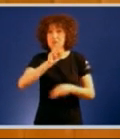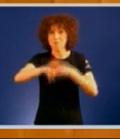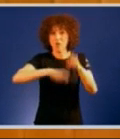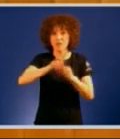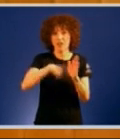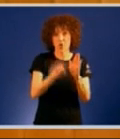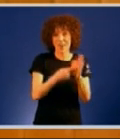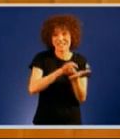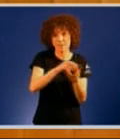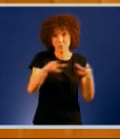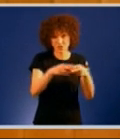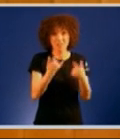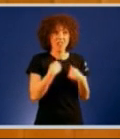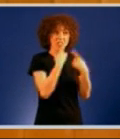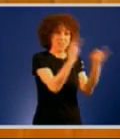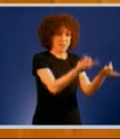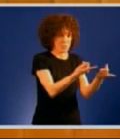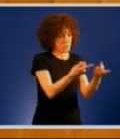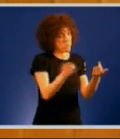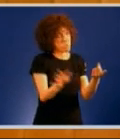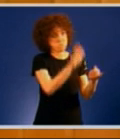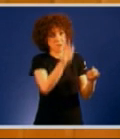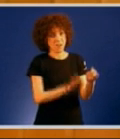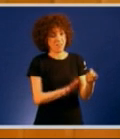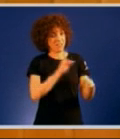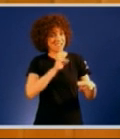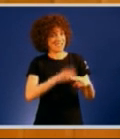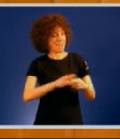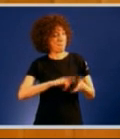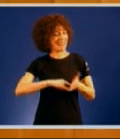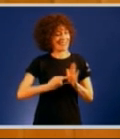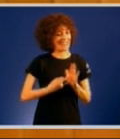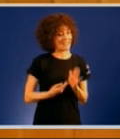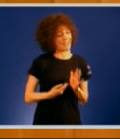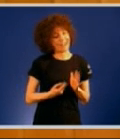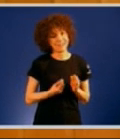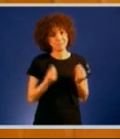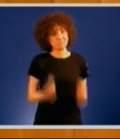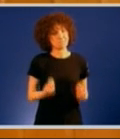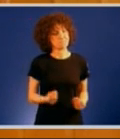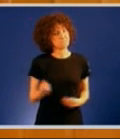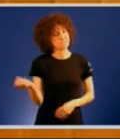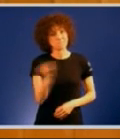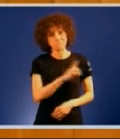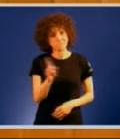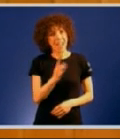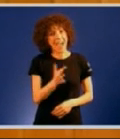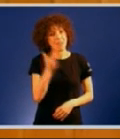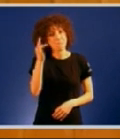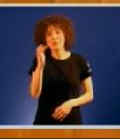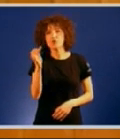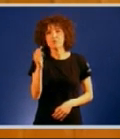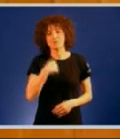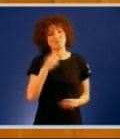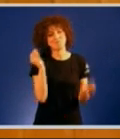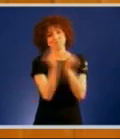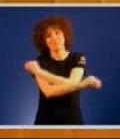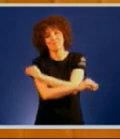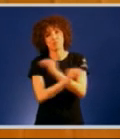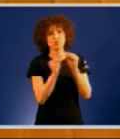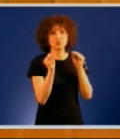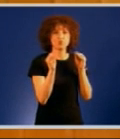da Lei de Servizos Sociais que xa dixemos nos parece legislativamente unha técnica moi pouco afortunada e ademais non estamos de